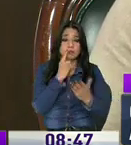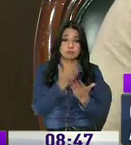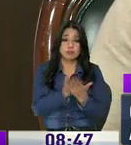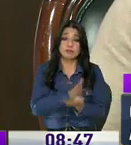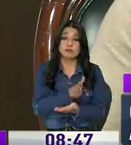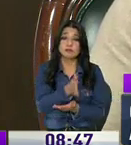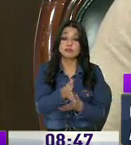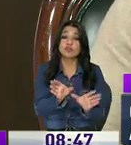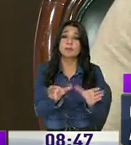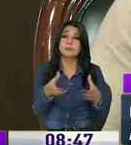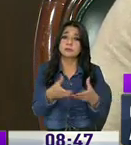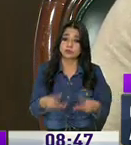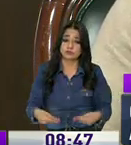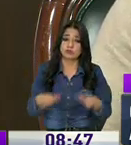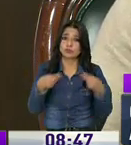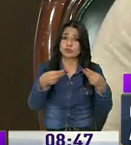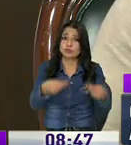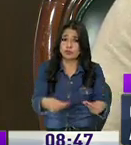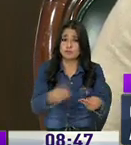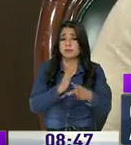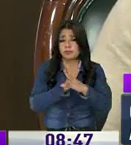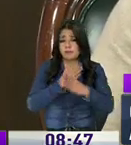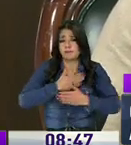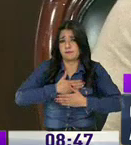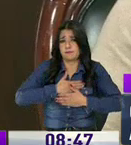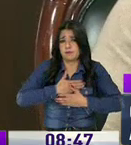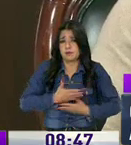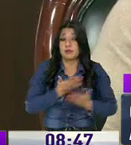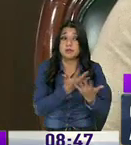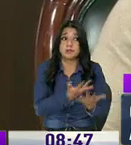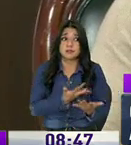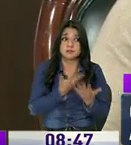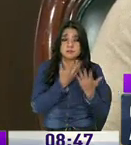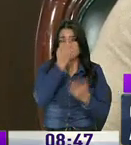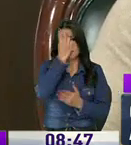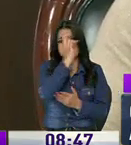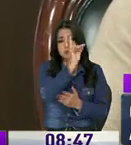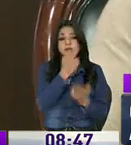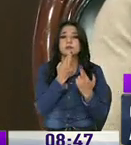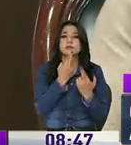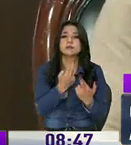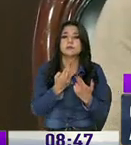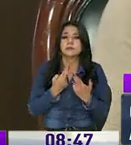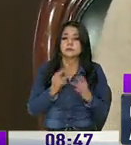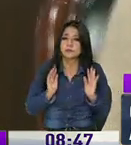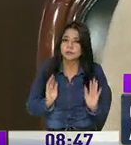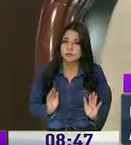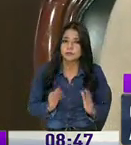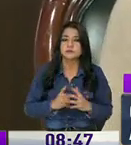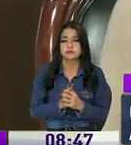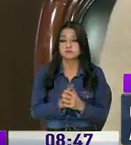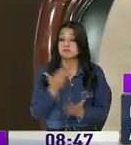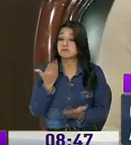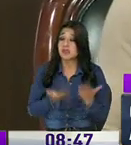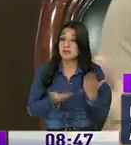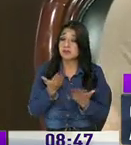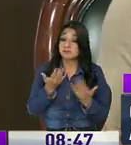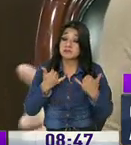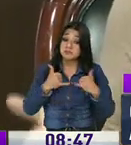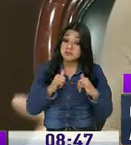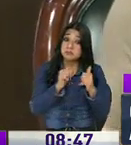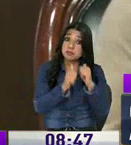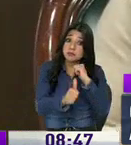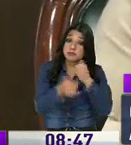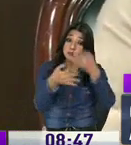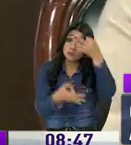comisión para entregar las descargas respectivas y esperar el pronunciamiento de la comisión, ver la posibilidad si se pasa